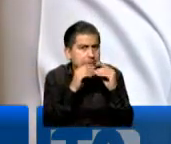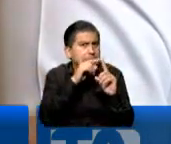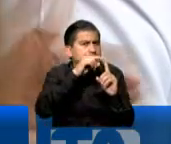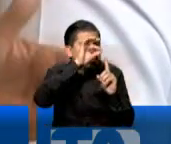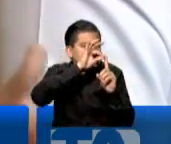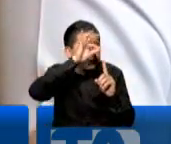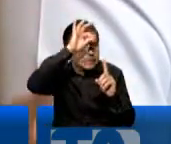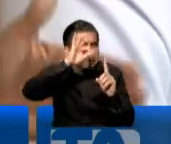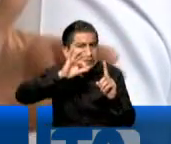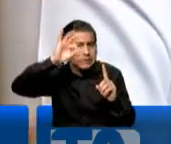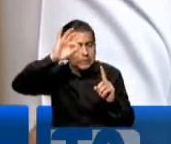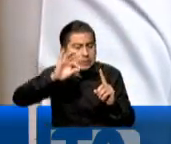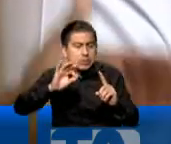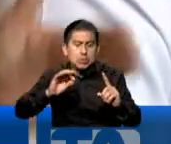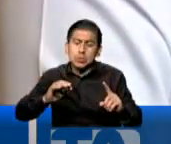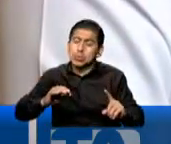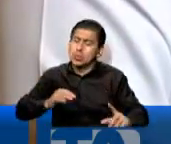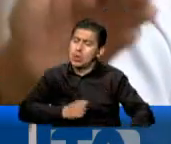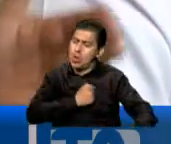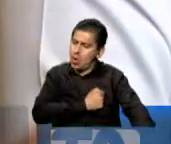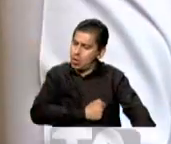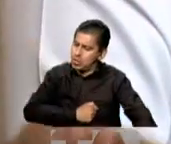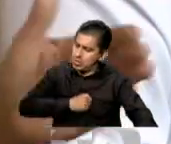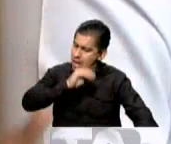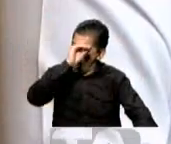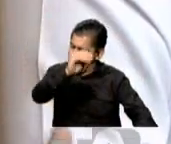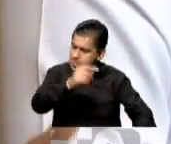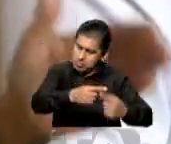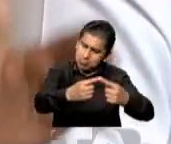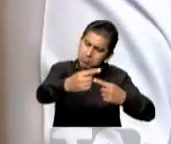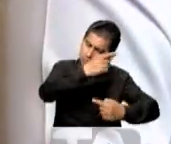si vemos que estos suben, señores,